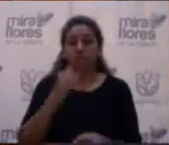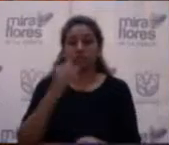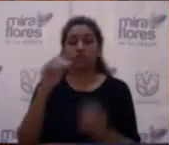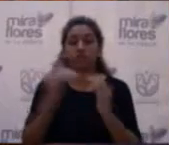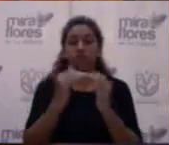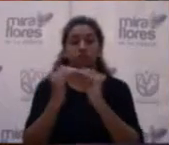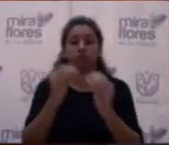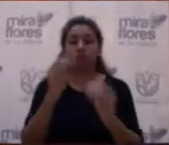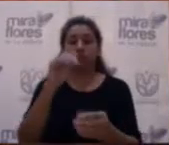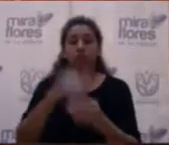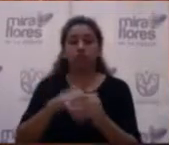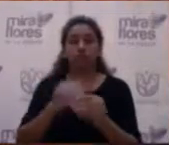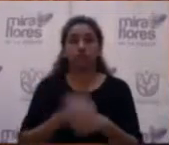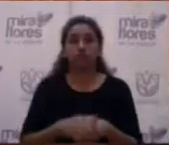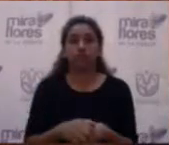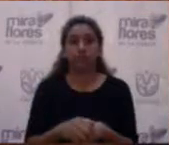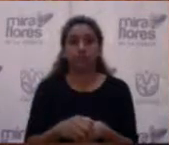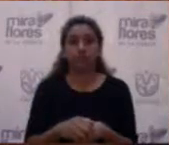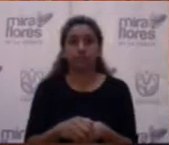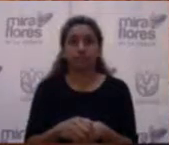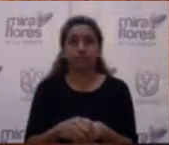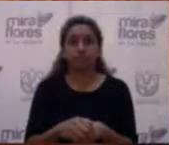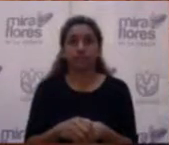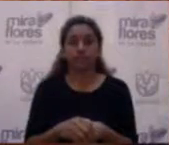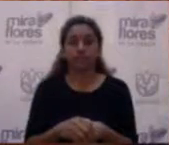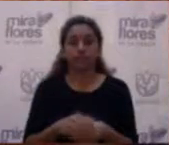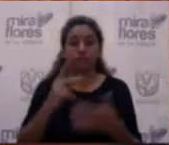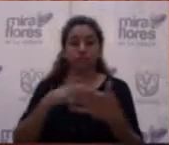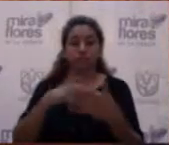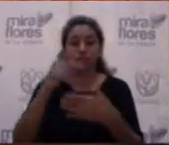Muchas gracias. Vamos al siguiente punto.